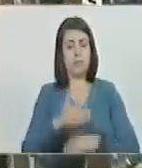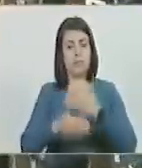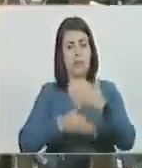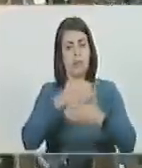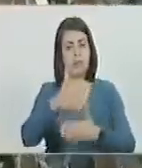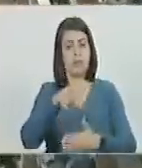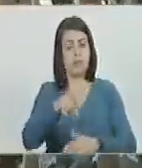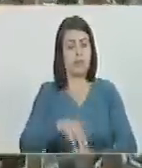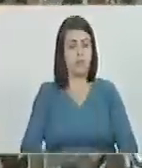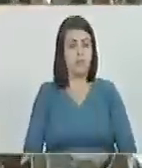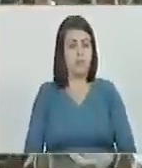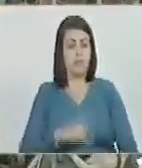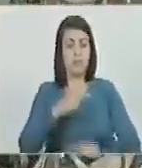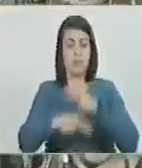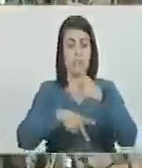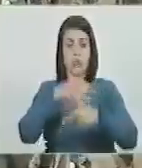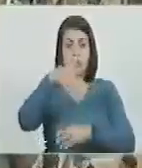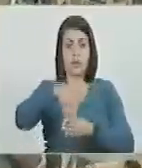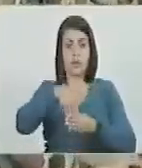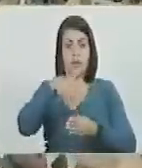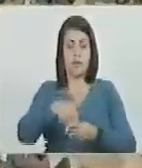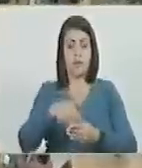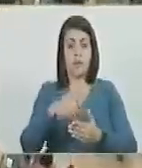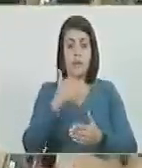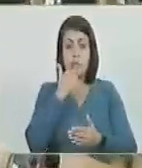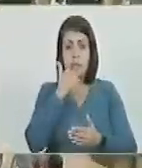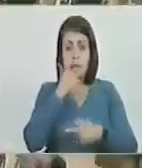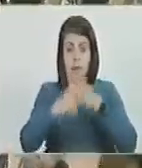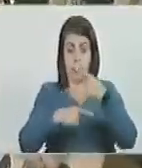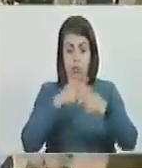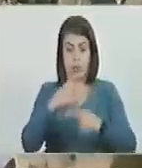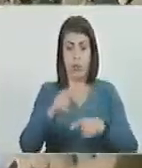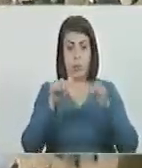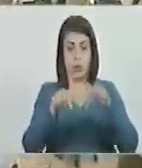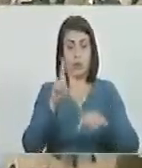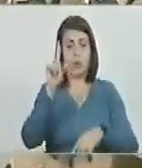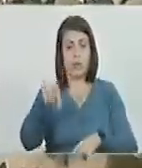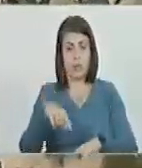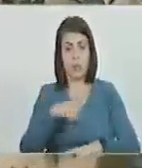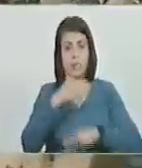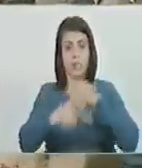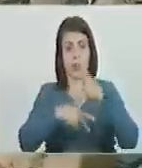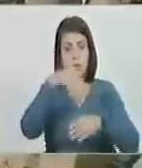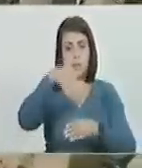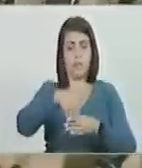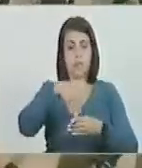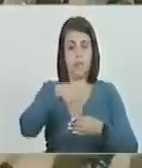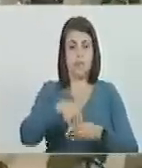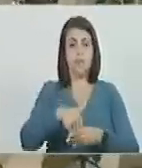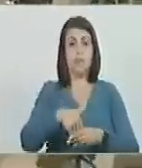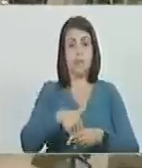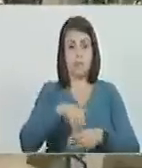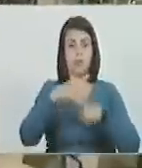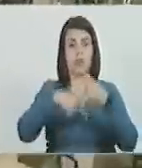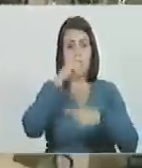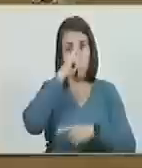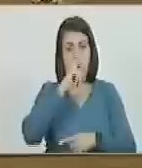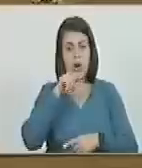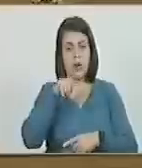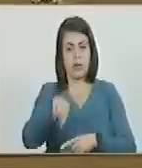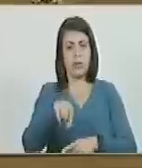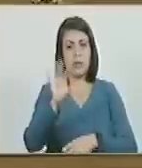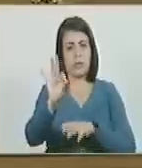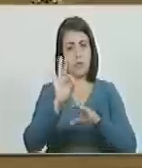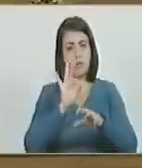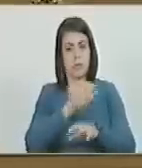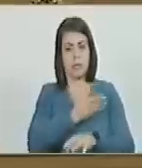adelante los procesos electorales que se avecinan, y muy concretamente el proceso electoral que será el año que viene para